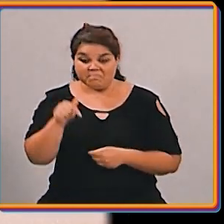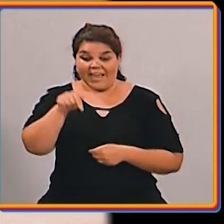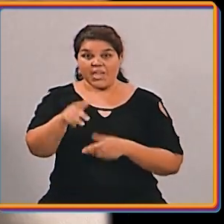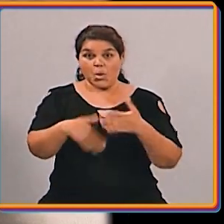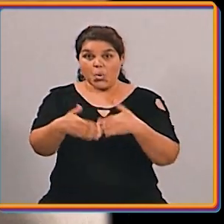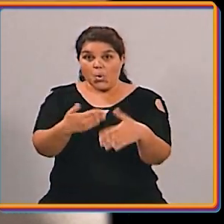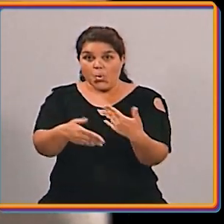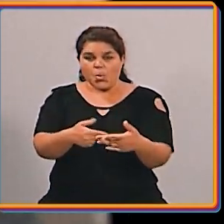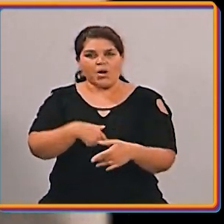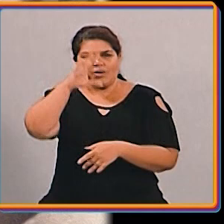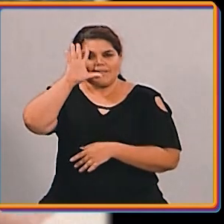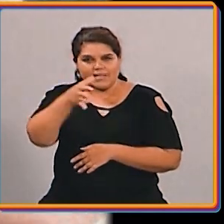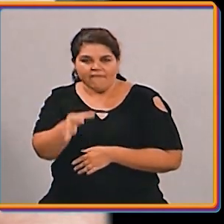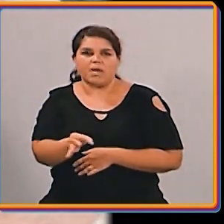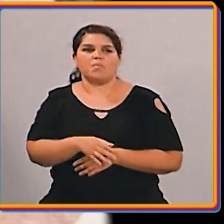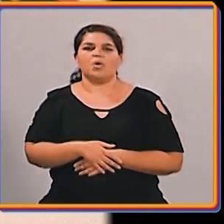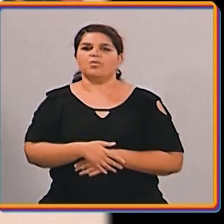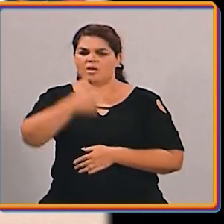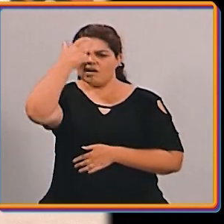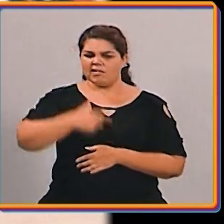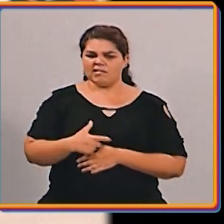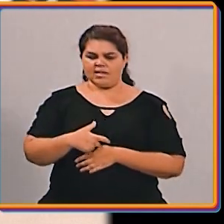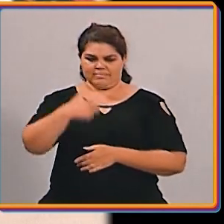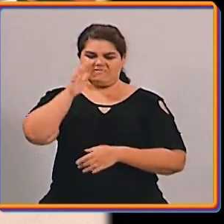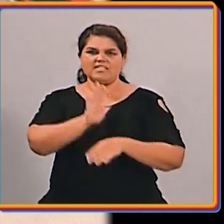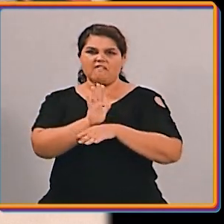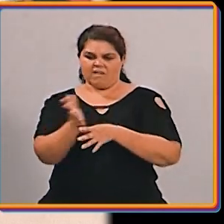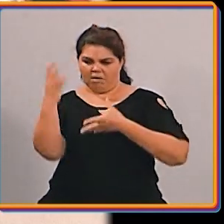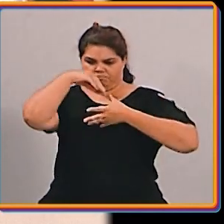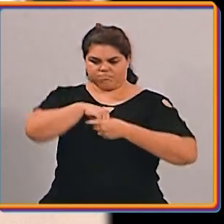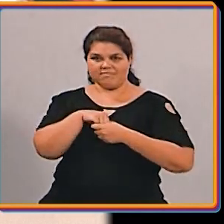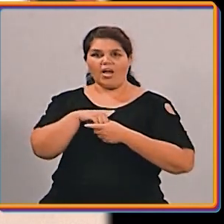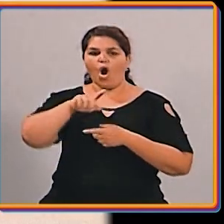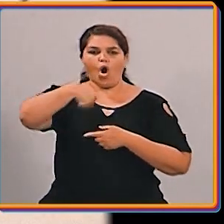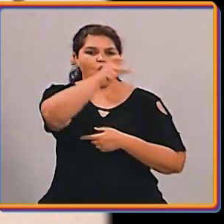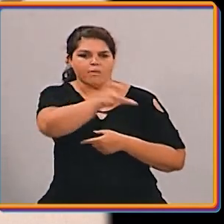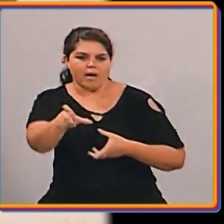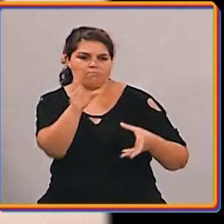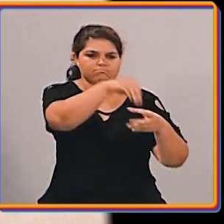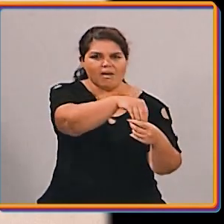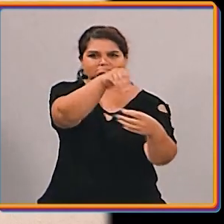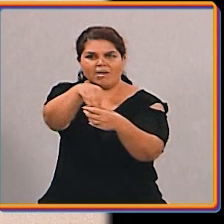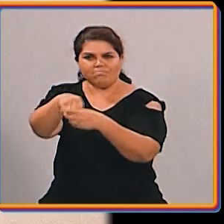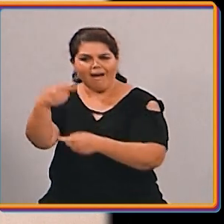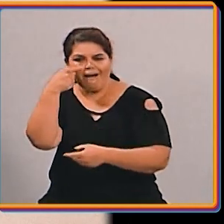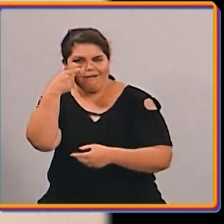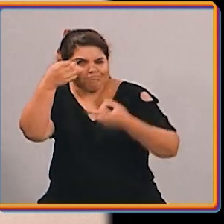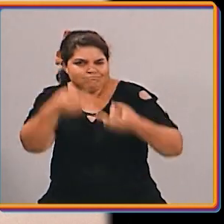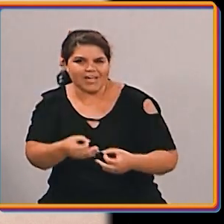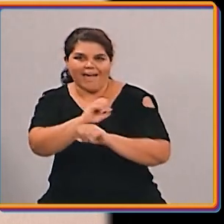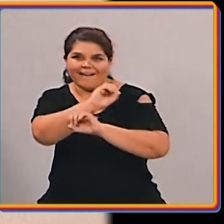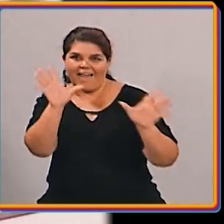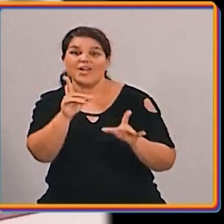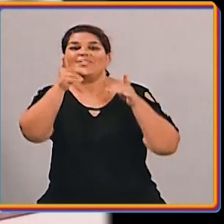Básicamente, en estos juegos sabemos a quién representamos y a quién representan las demás personas. Al igual que conocemos